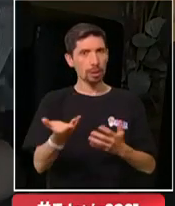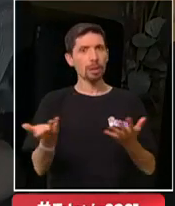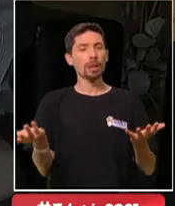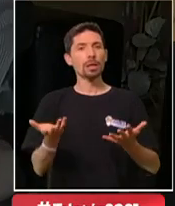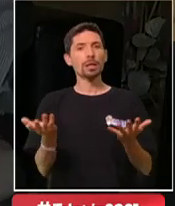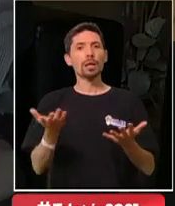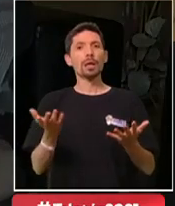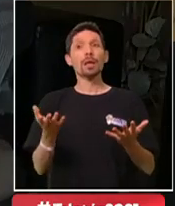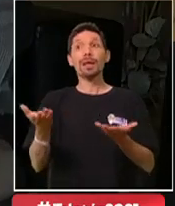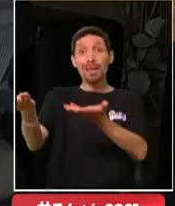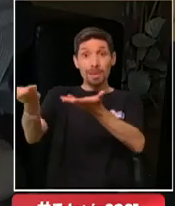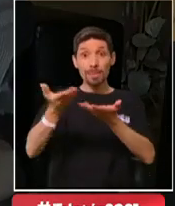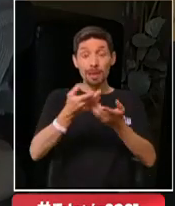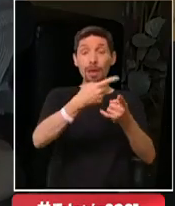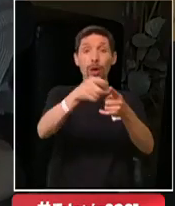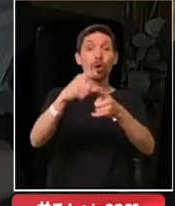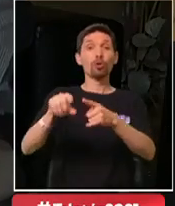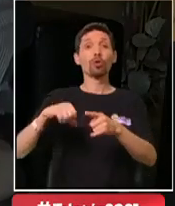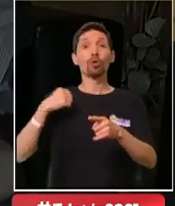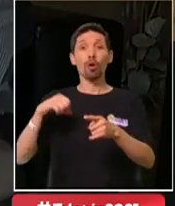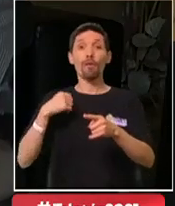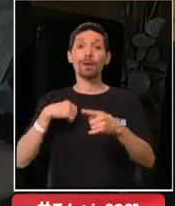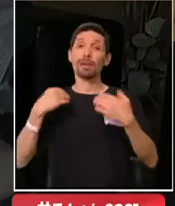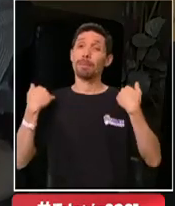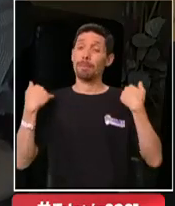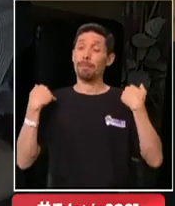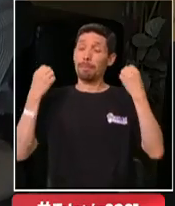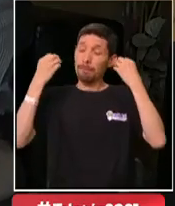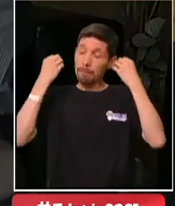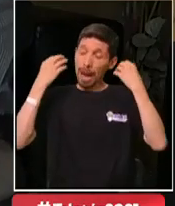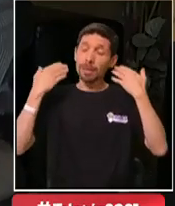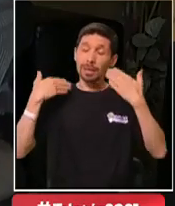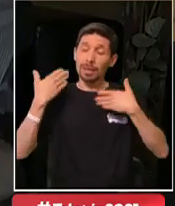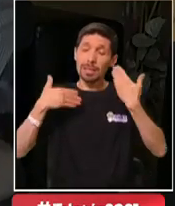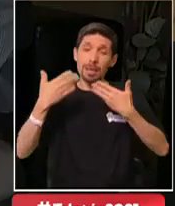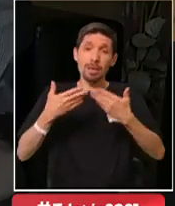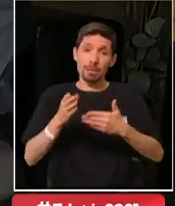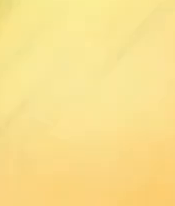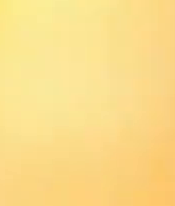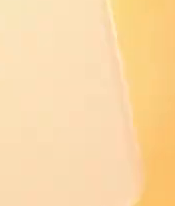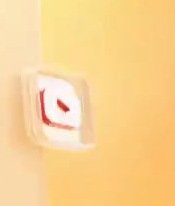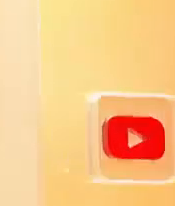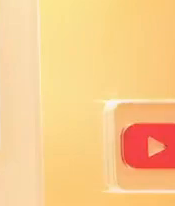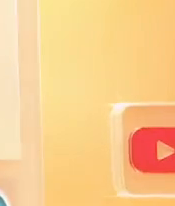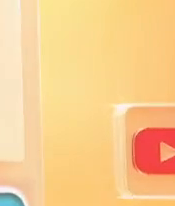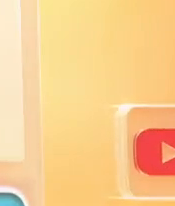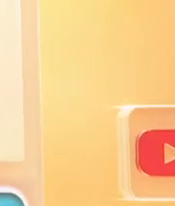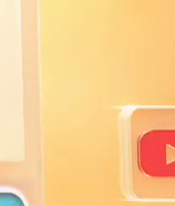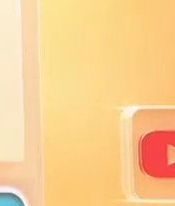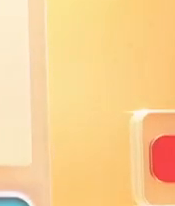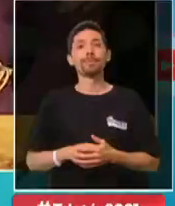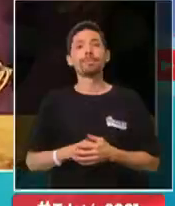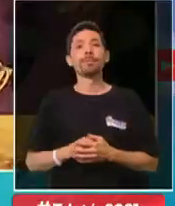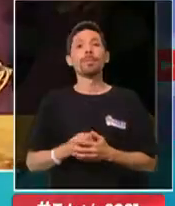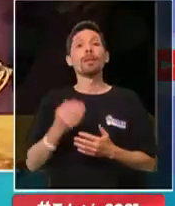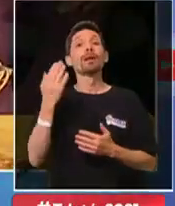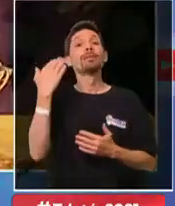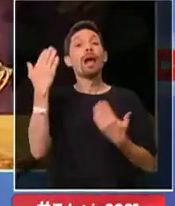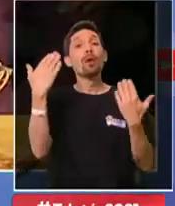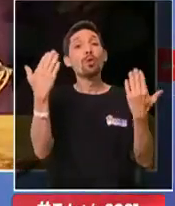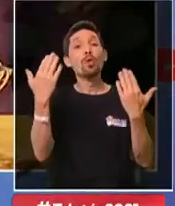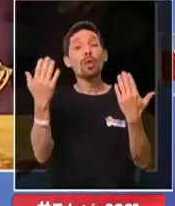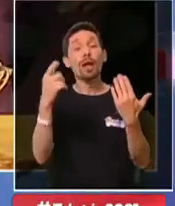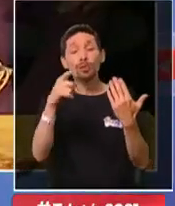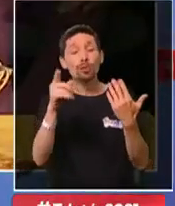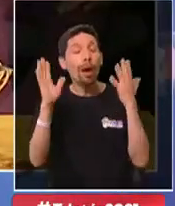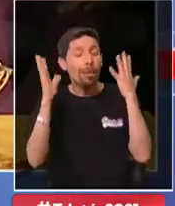muchos otros jóvenes más a practicar deporte, que es lo que ella quiere hacer. Quiero aprovechar de saludar, Génesis, si no escuchaste el aplauso, quiero